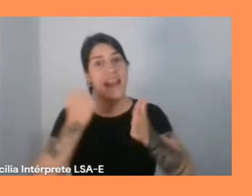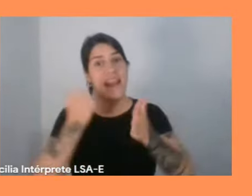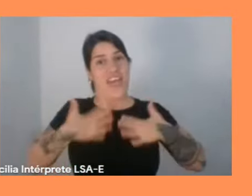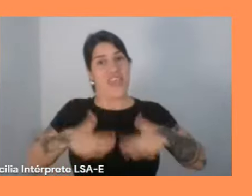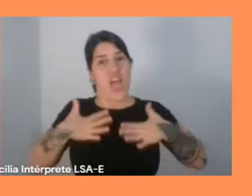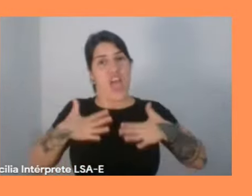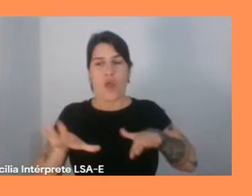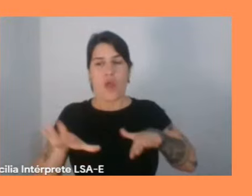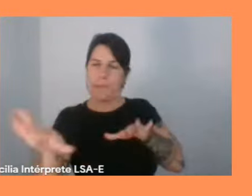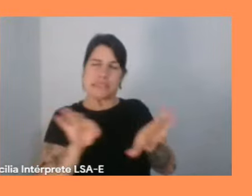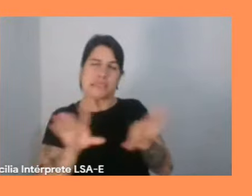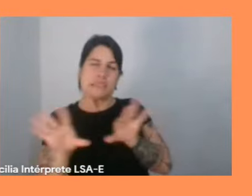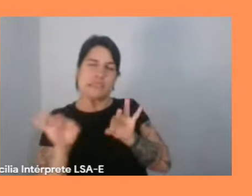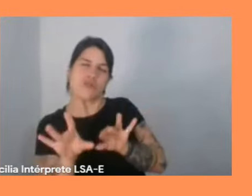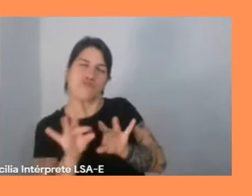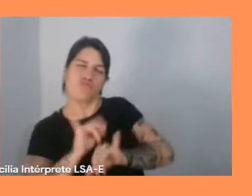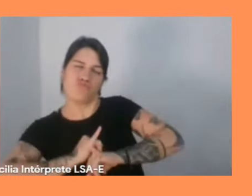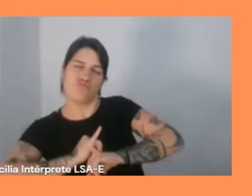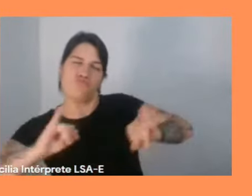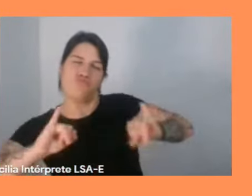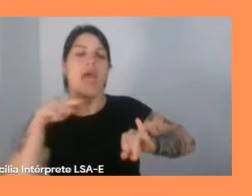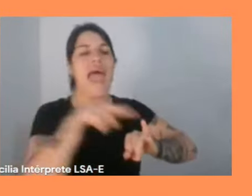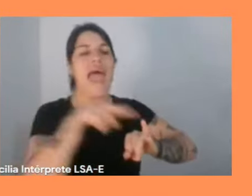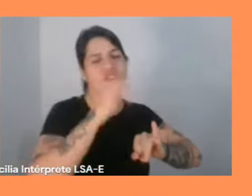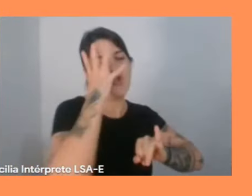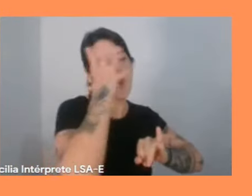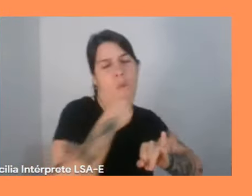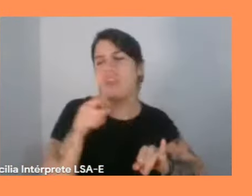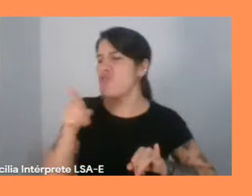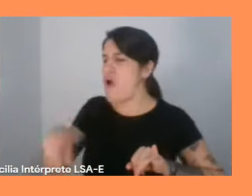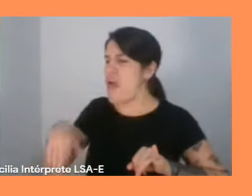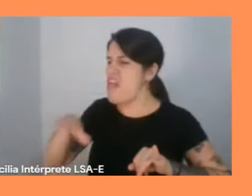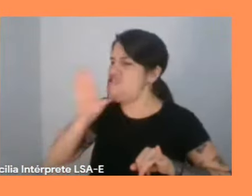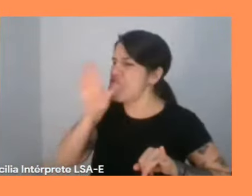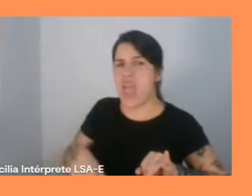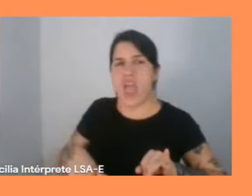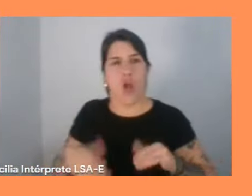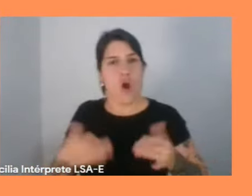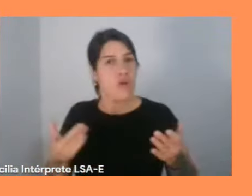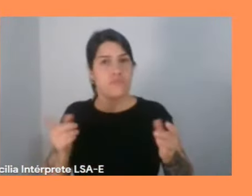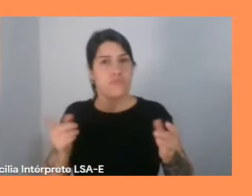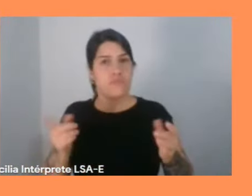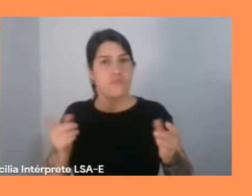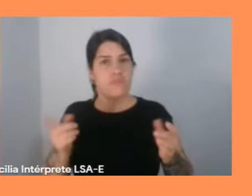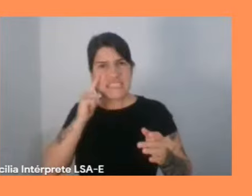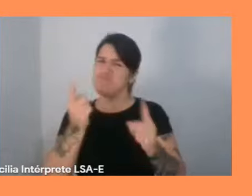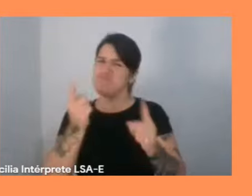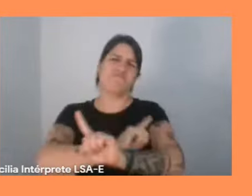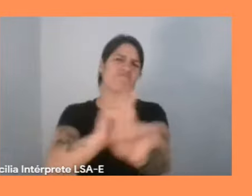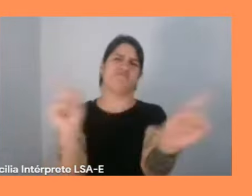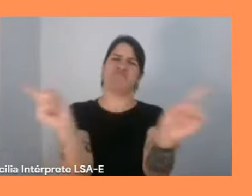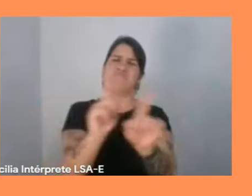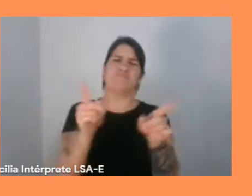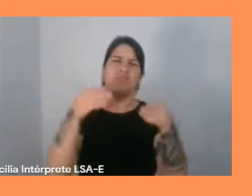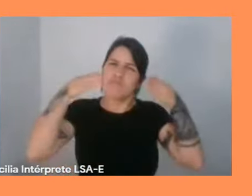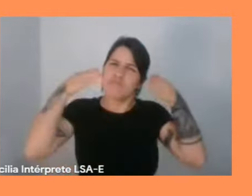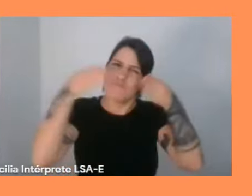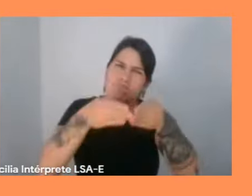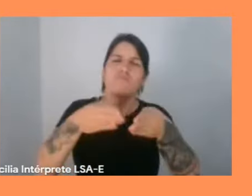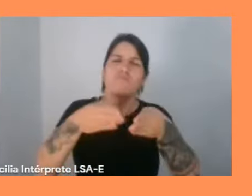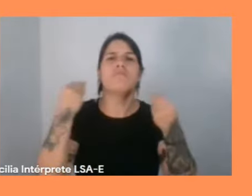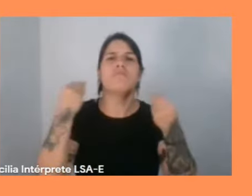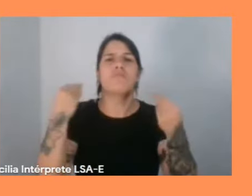cuerpo y la salud, tanto física como mental, para comprender que la belleza no se expresa